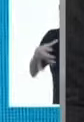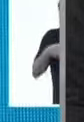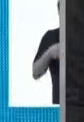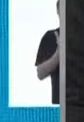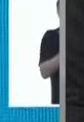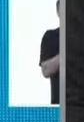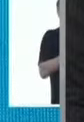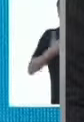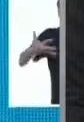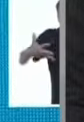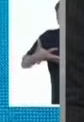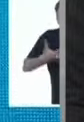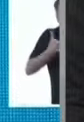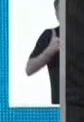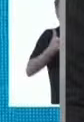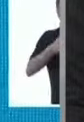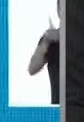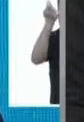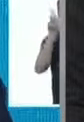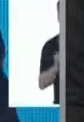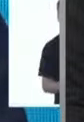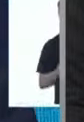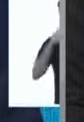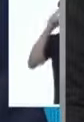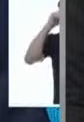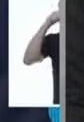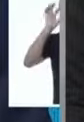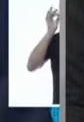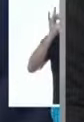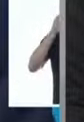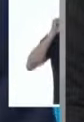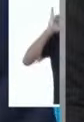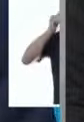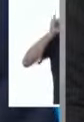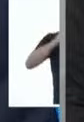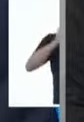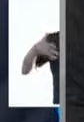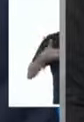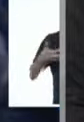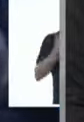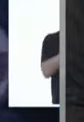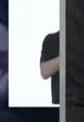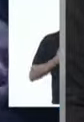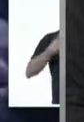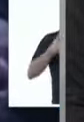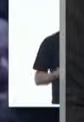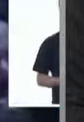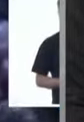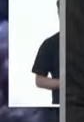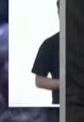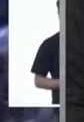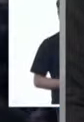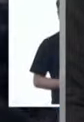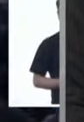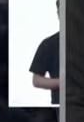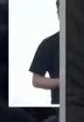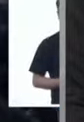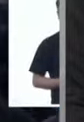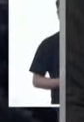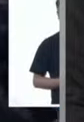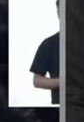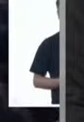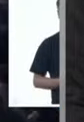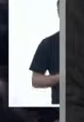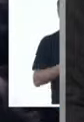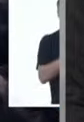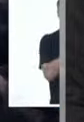muy importante, porque yo me pongo en el lugar de esa familia, ante un clima de ganas son todos iguales, al final son todos unos choros,